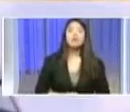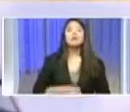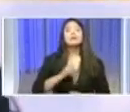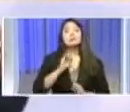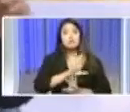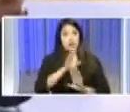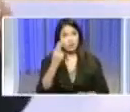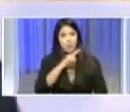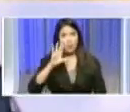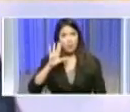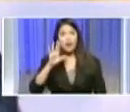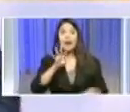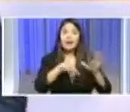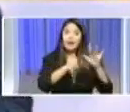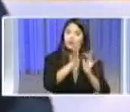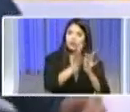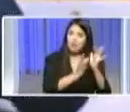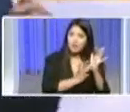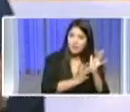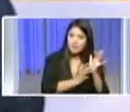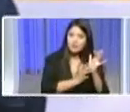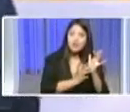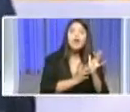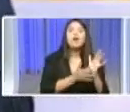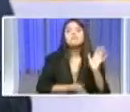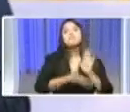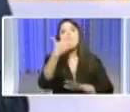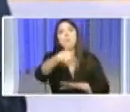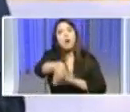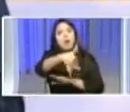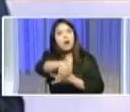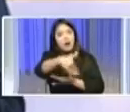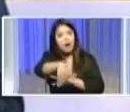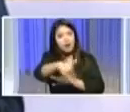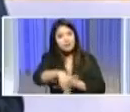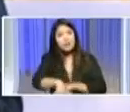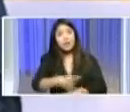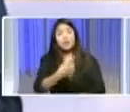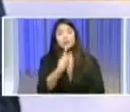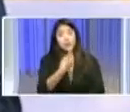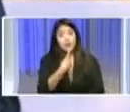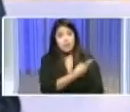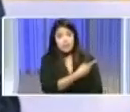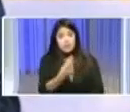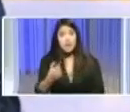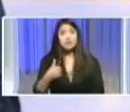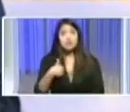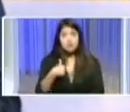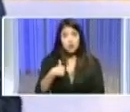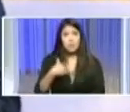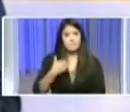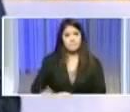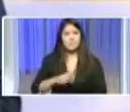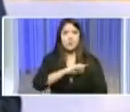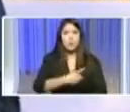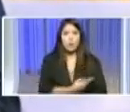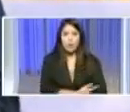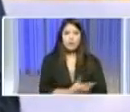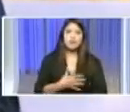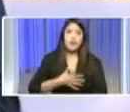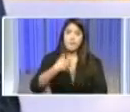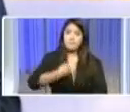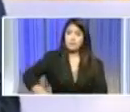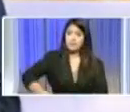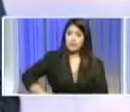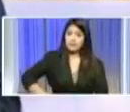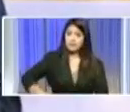comprometimos el 14 de abril, vamos a las calles. Y yo le dije, voy a usar mi poder